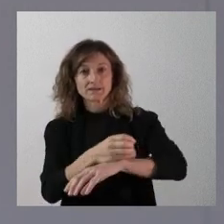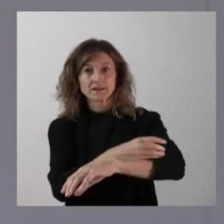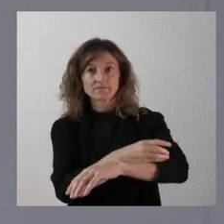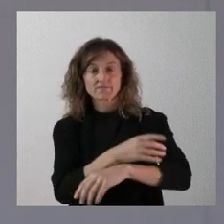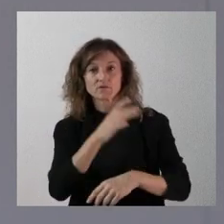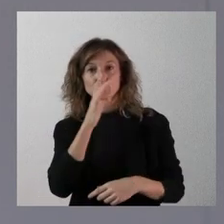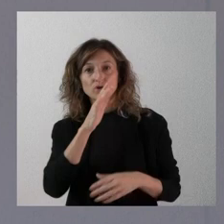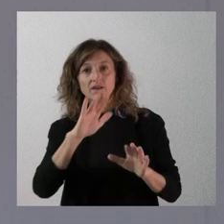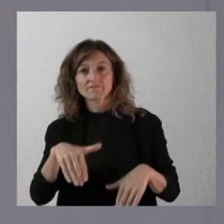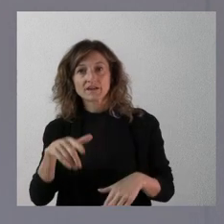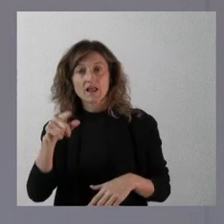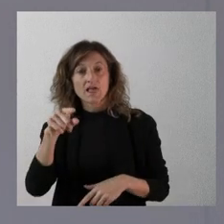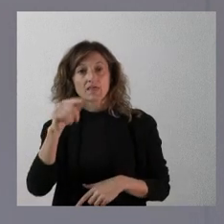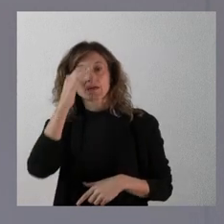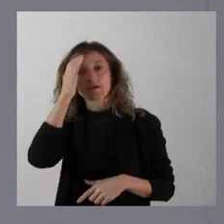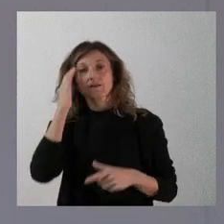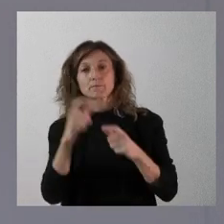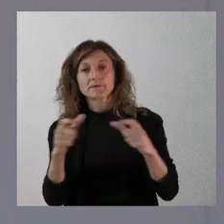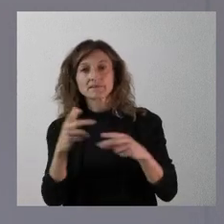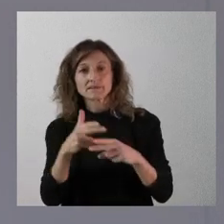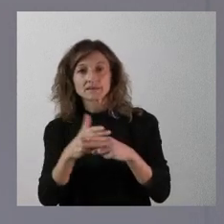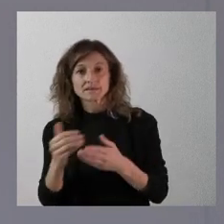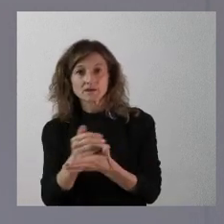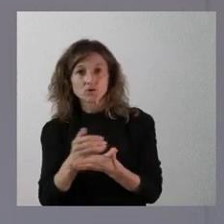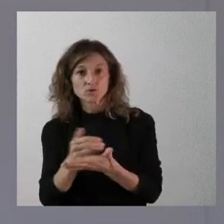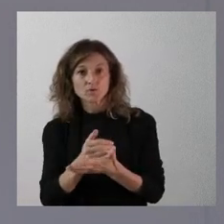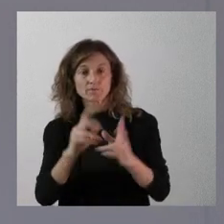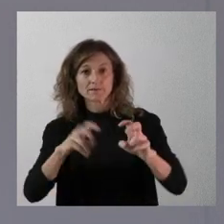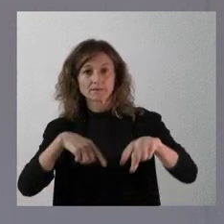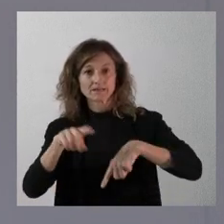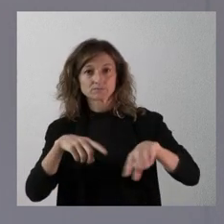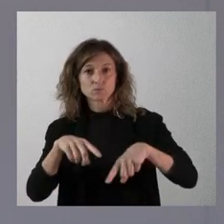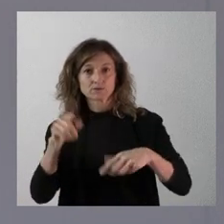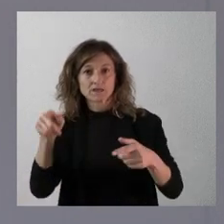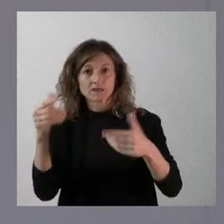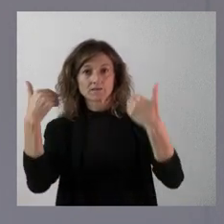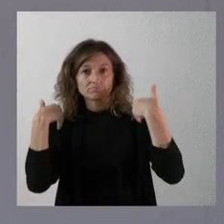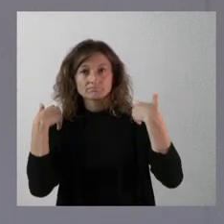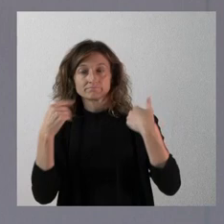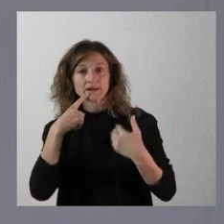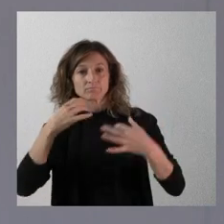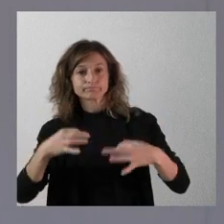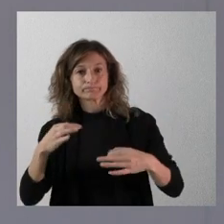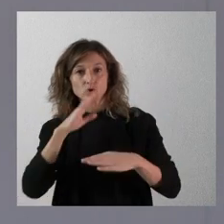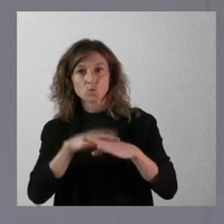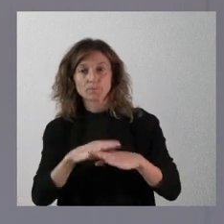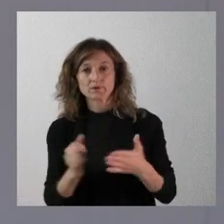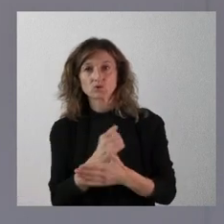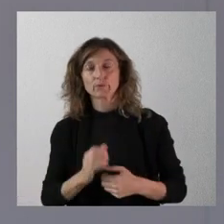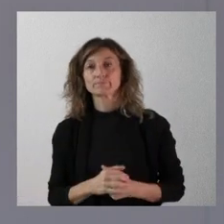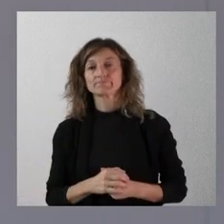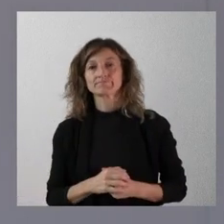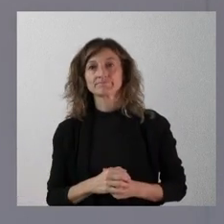finalmente los billetes como es natural y los títulos de transporte para garantizar el cumplimiento de los objetivos que nos hemos planteado